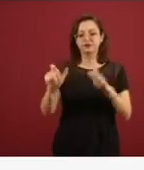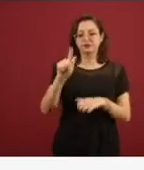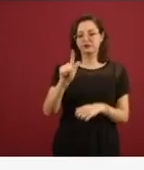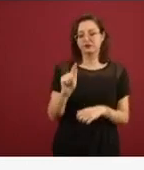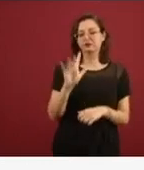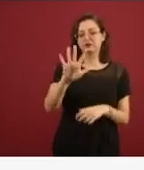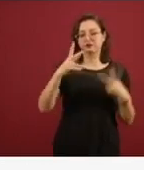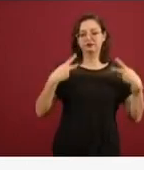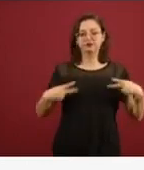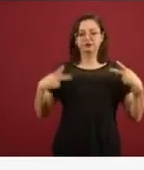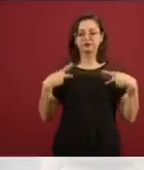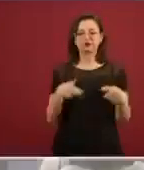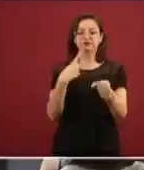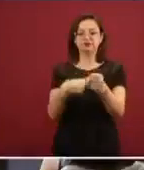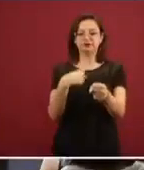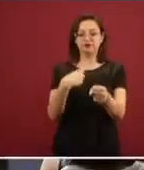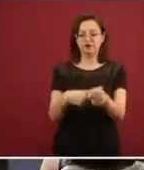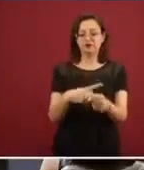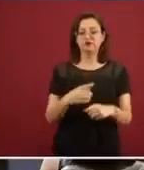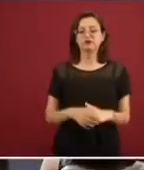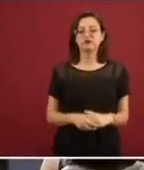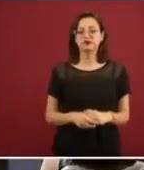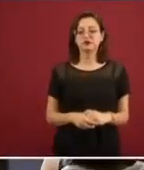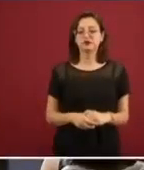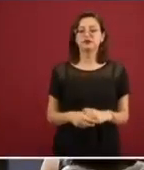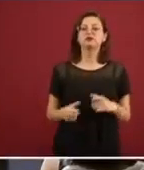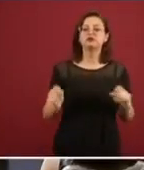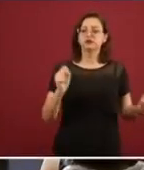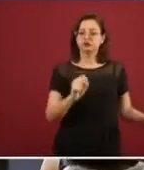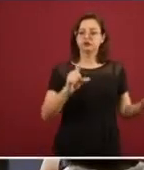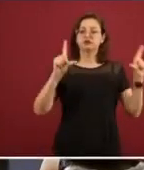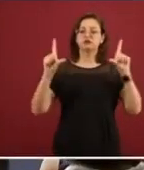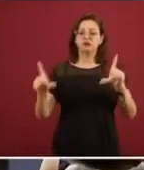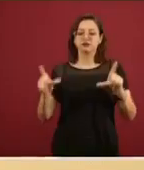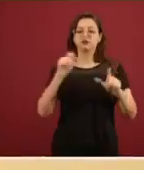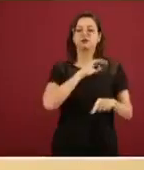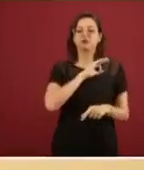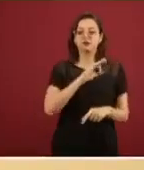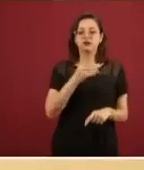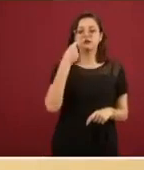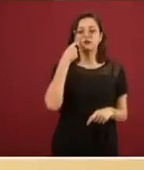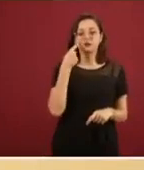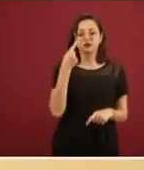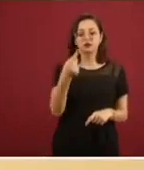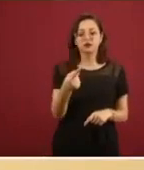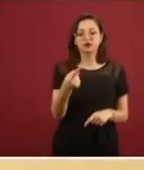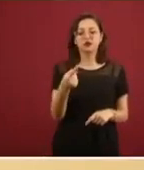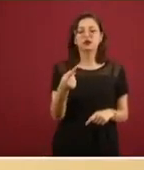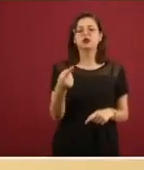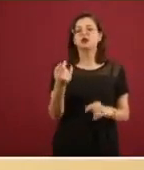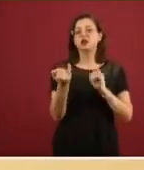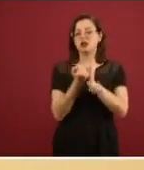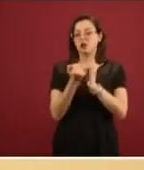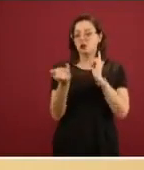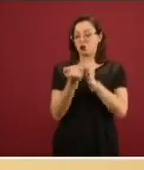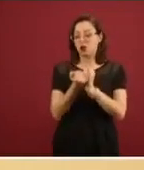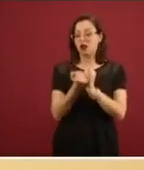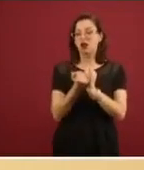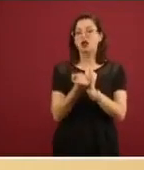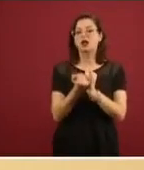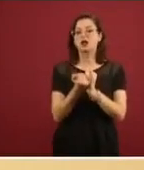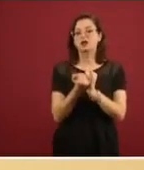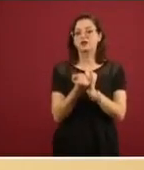6.875 casos confirmados, que en la siguiente diapositiva podemos encontrar los casos que también a su vez todavía